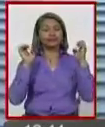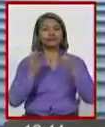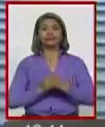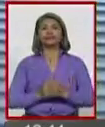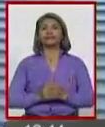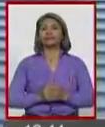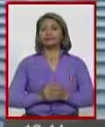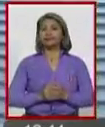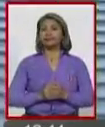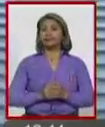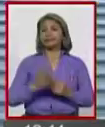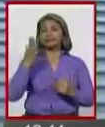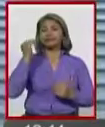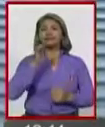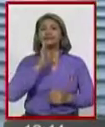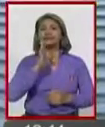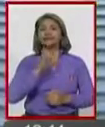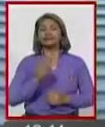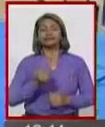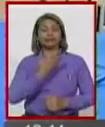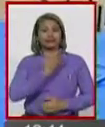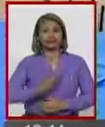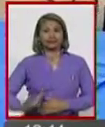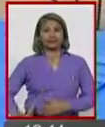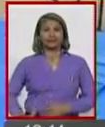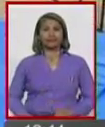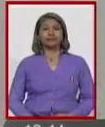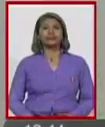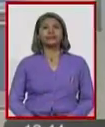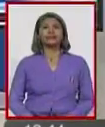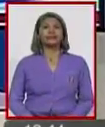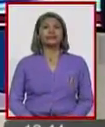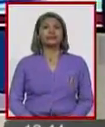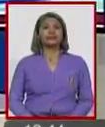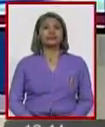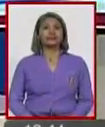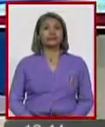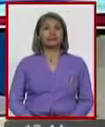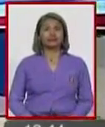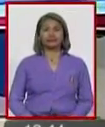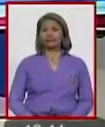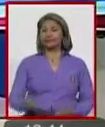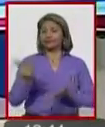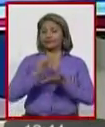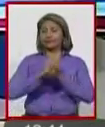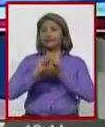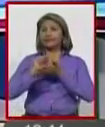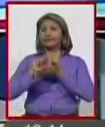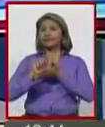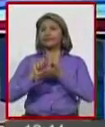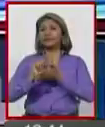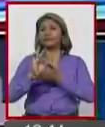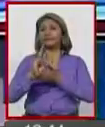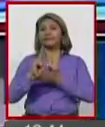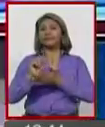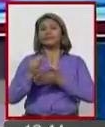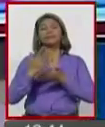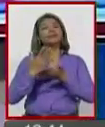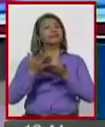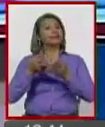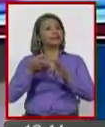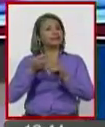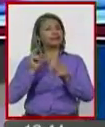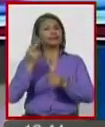emergencia respecto a las declaraciones del primer mandatario. El secretario ejecutivo de la FUL fue dado de